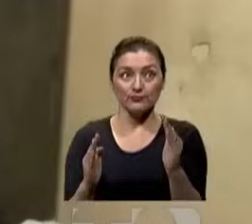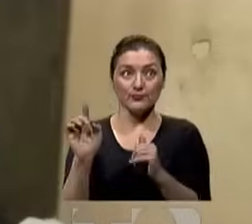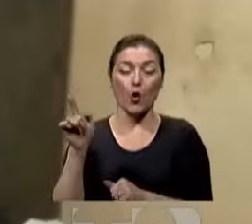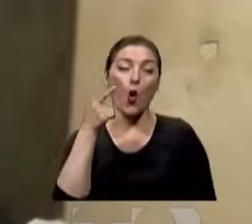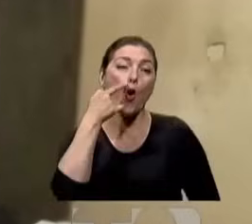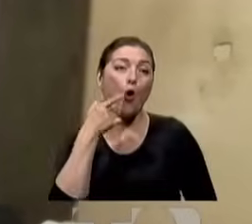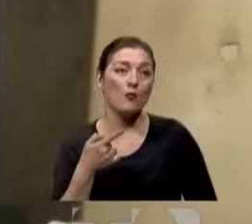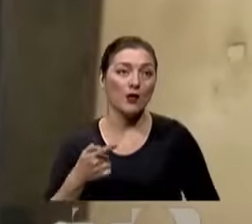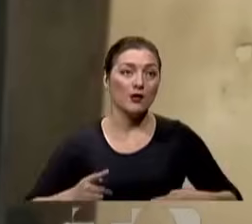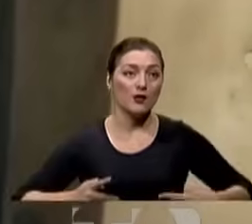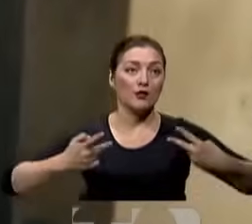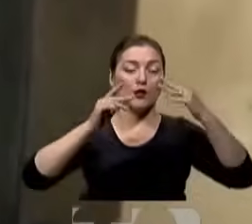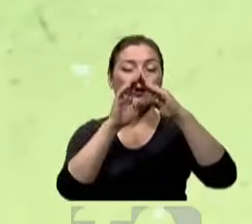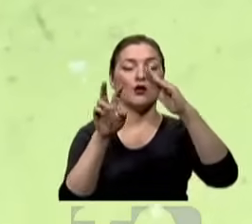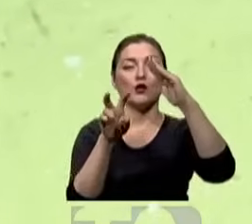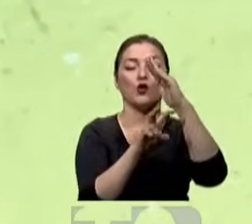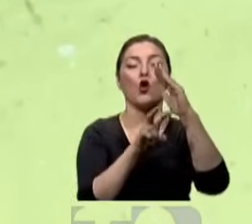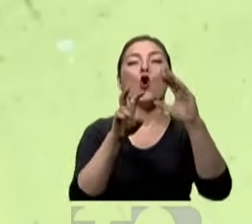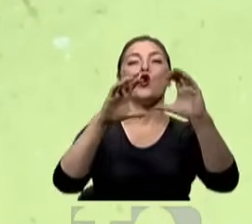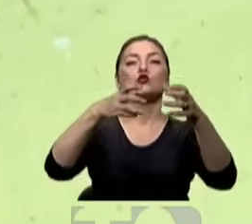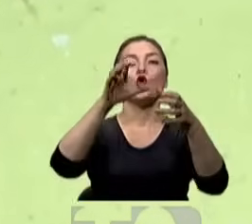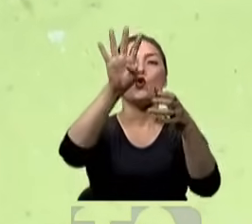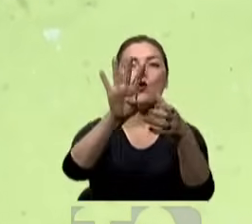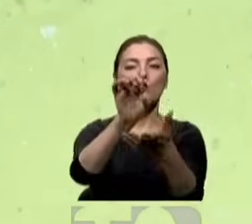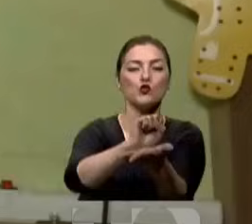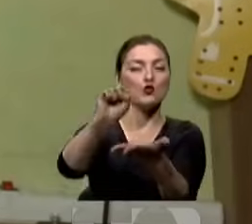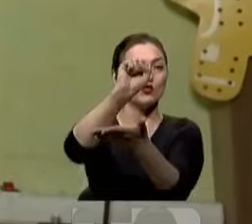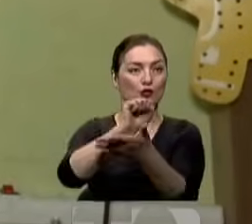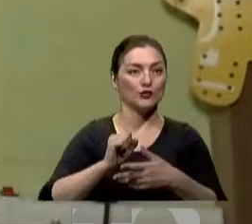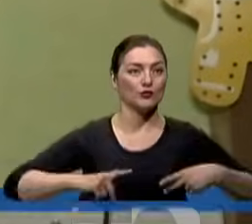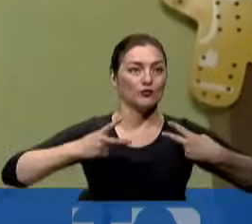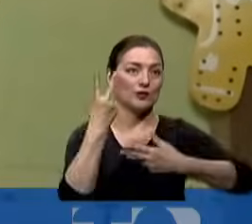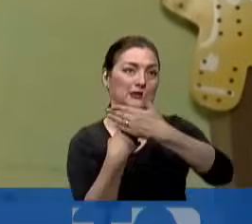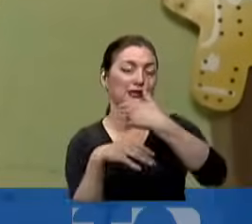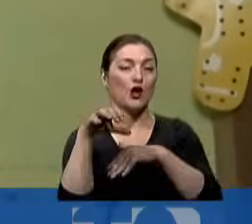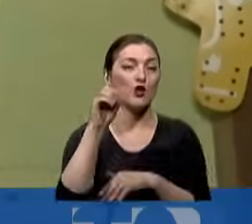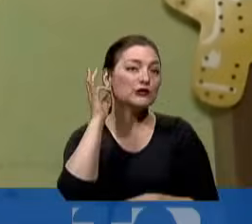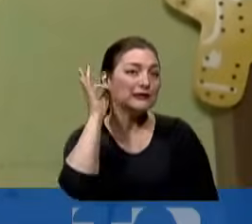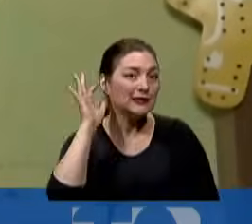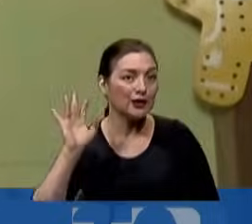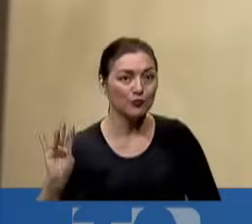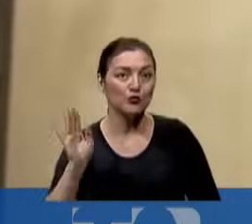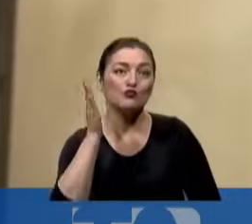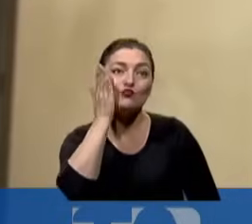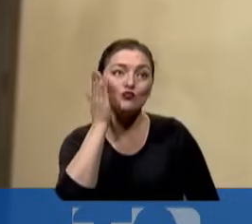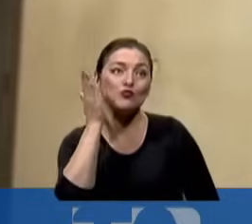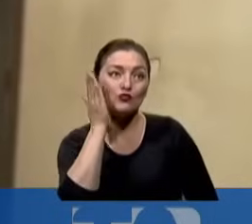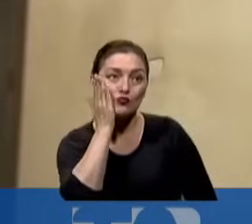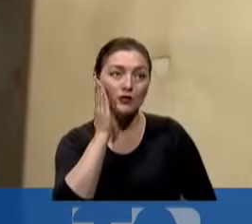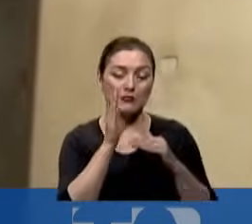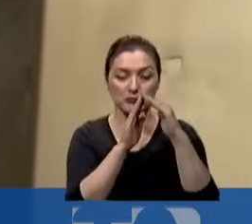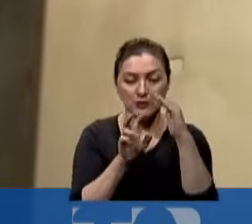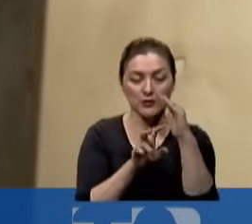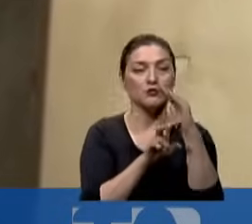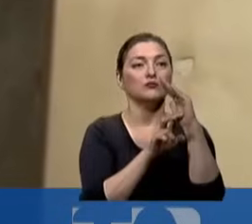Arias, morador del sector 4 de Solanda. Galo vive aquí con su hijo, su esposa y su madre. Él